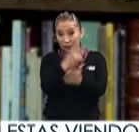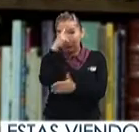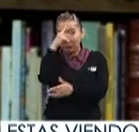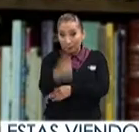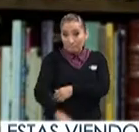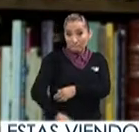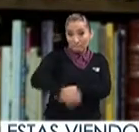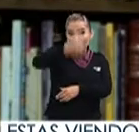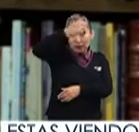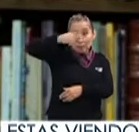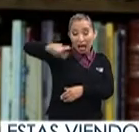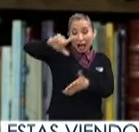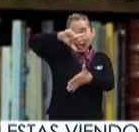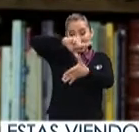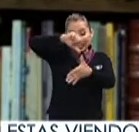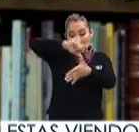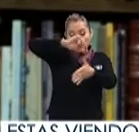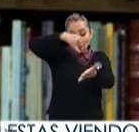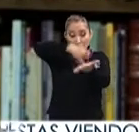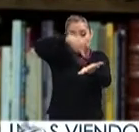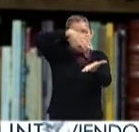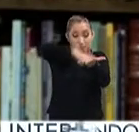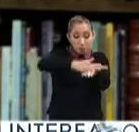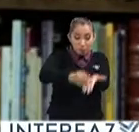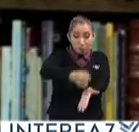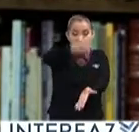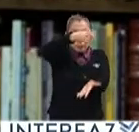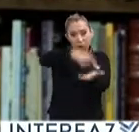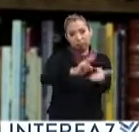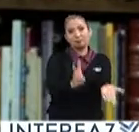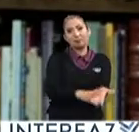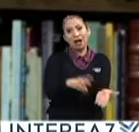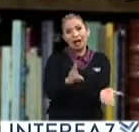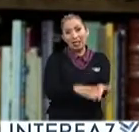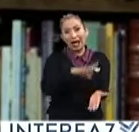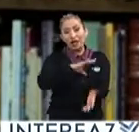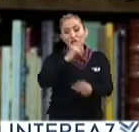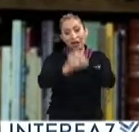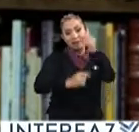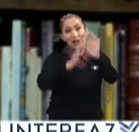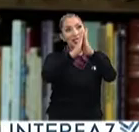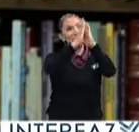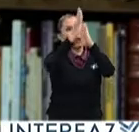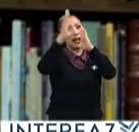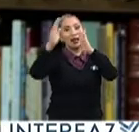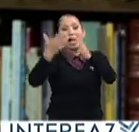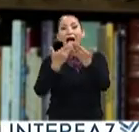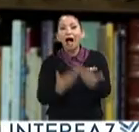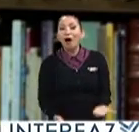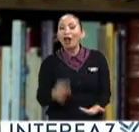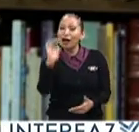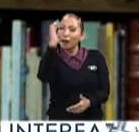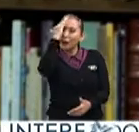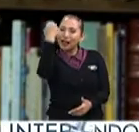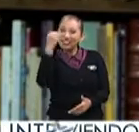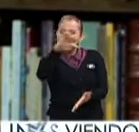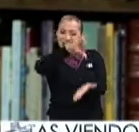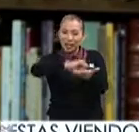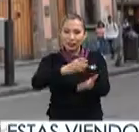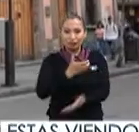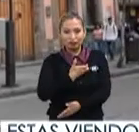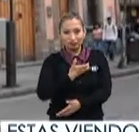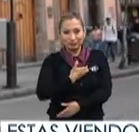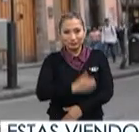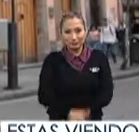es el primer lugar de América donde se imprimió un libro, vale la pena que haya una librería en lo que es hoy conocido como el Centro